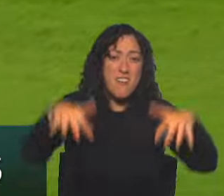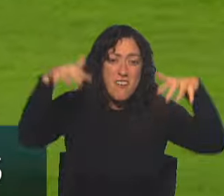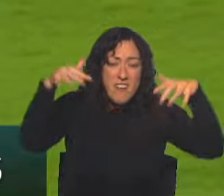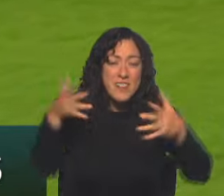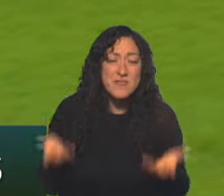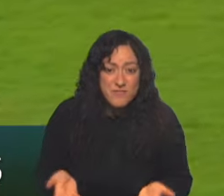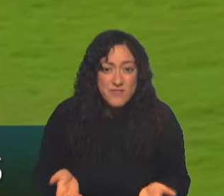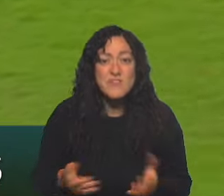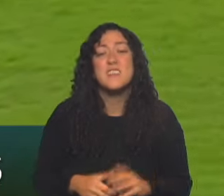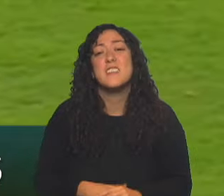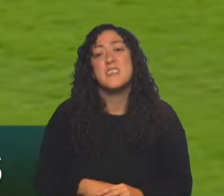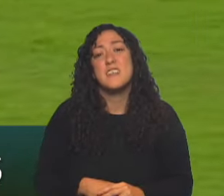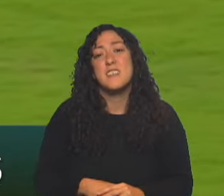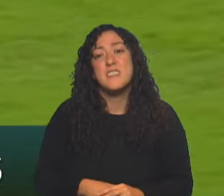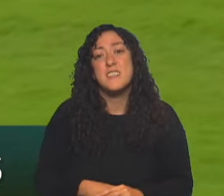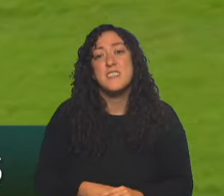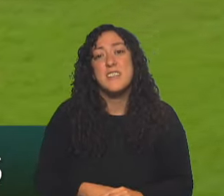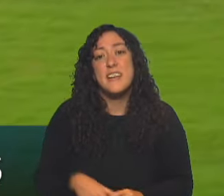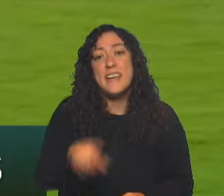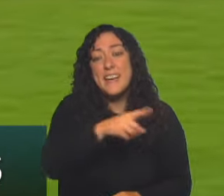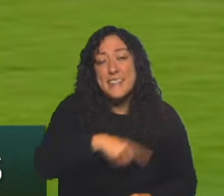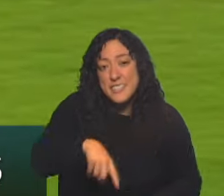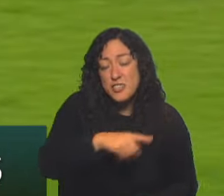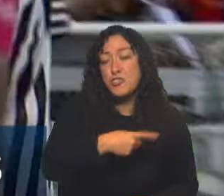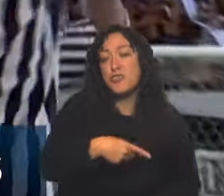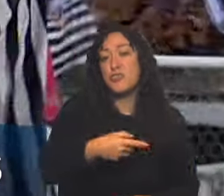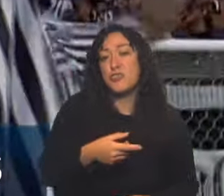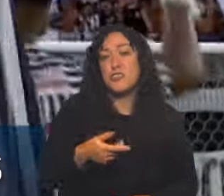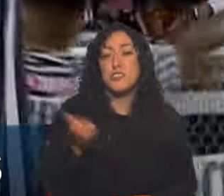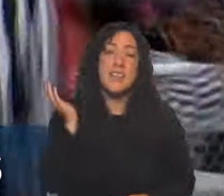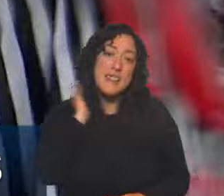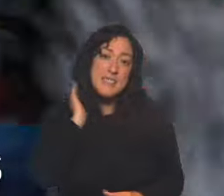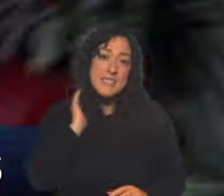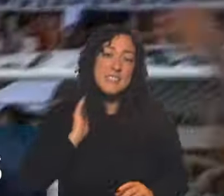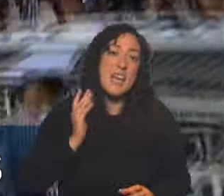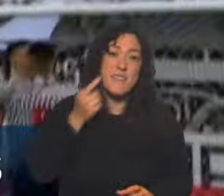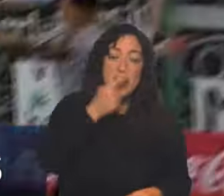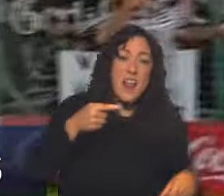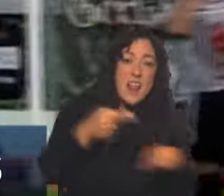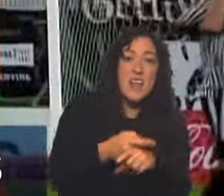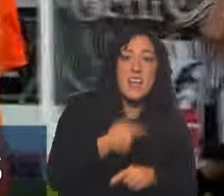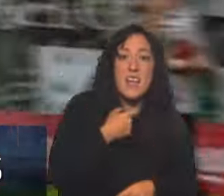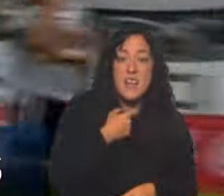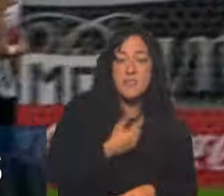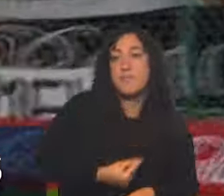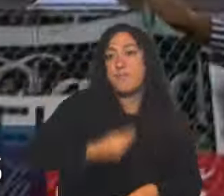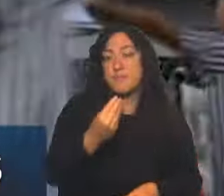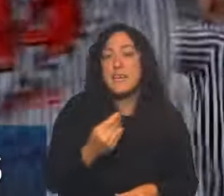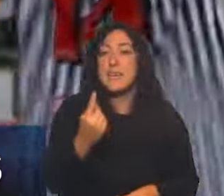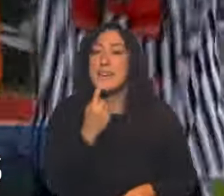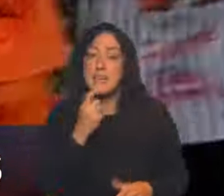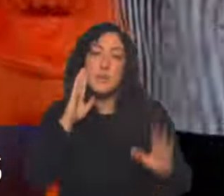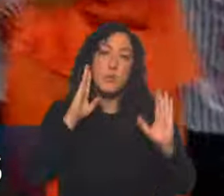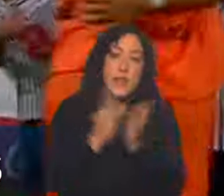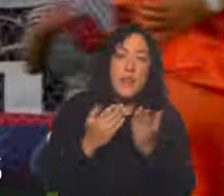para lograr nada más y nada menos que meterse en los 16avos de final, donde ya, entre otros equipos, están River,